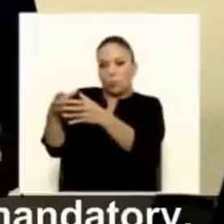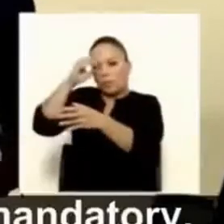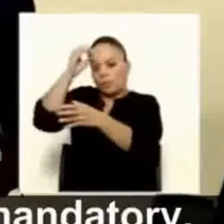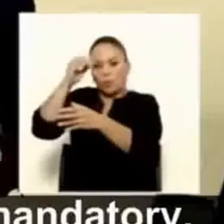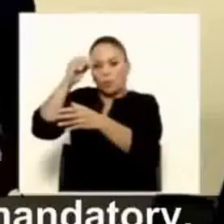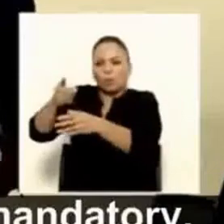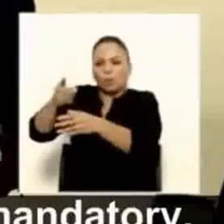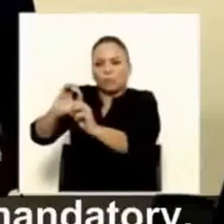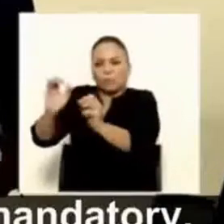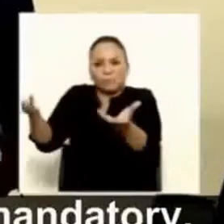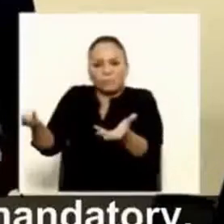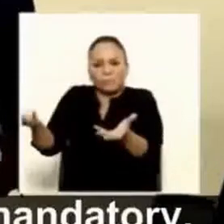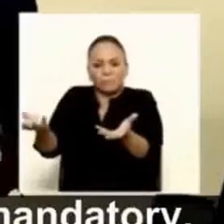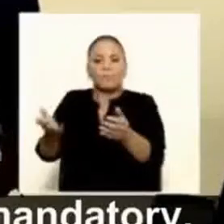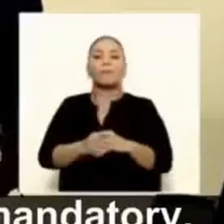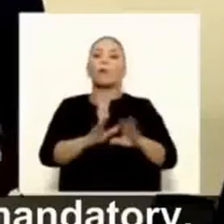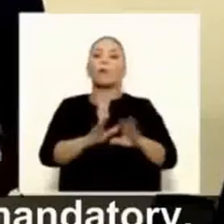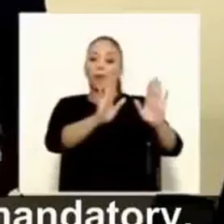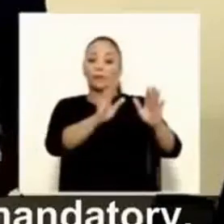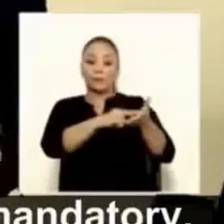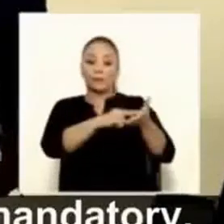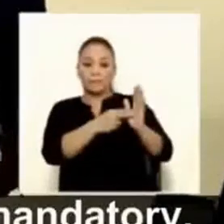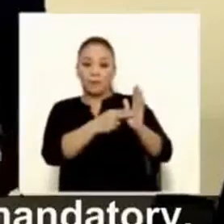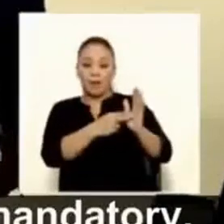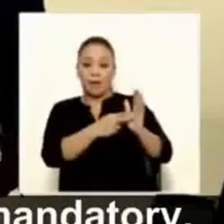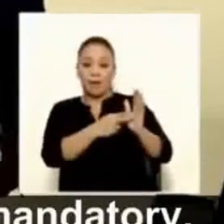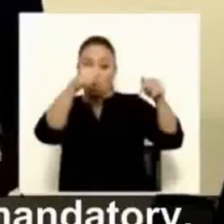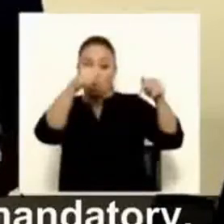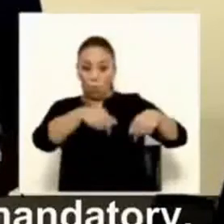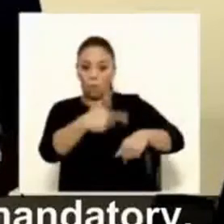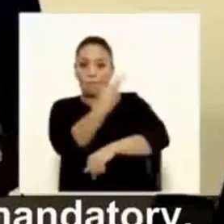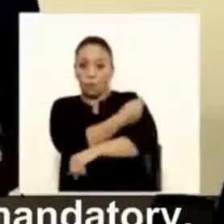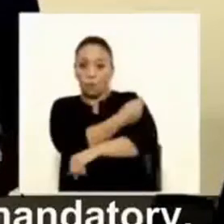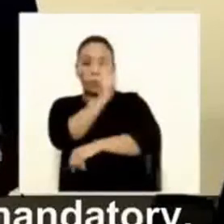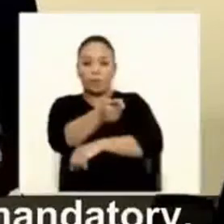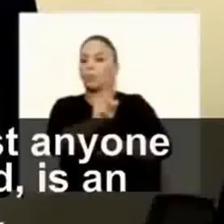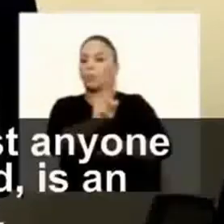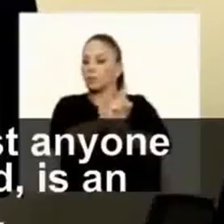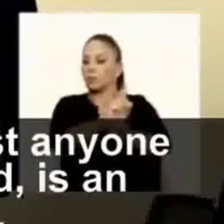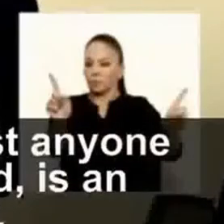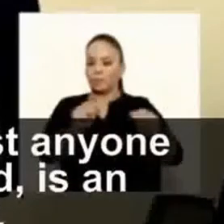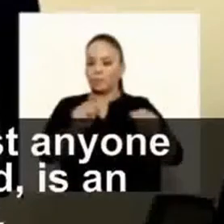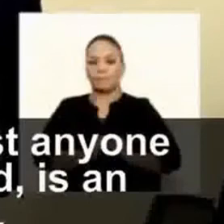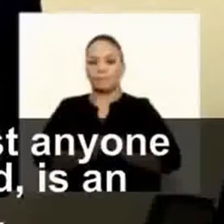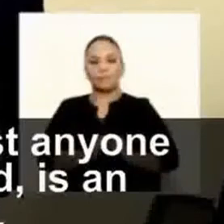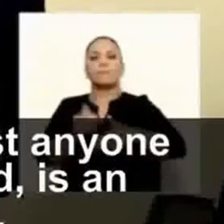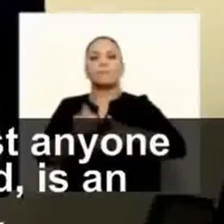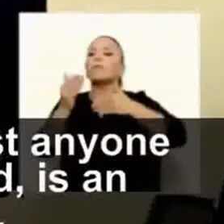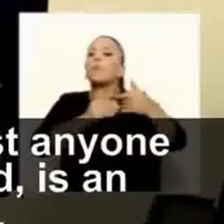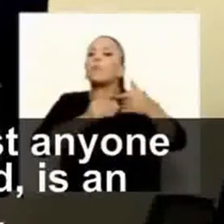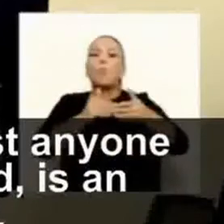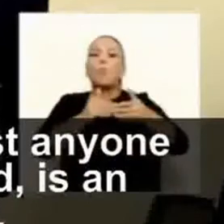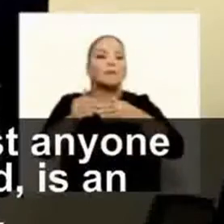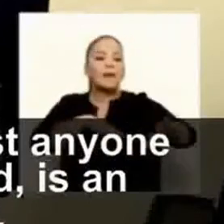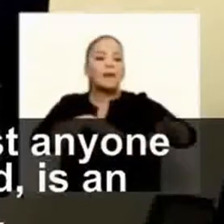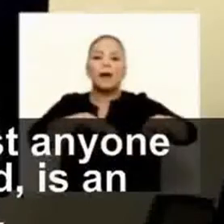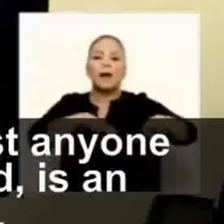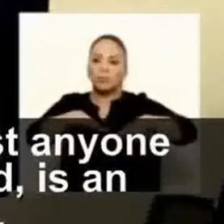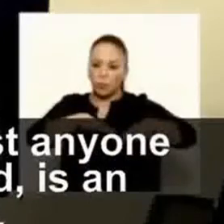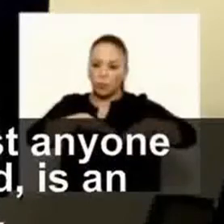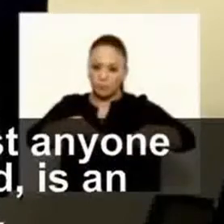un entonces, decreto. hoy ya las vacunas no son obligatorias y por lo tanto, cualquier